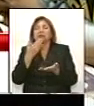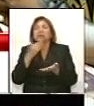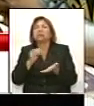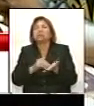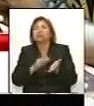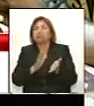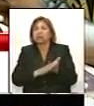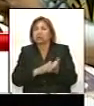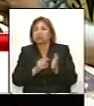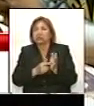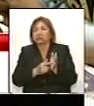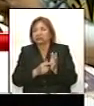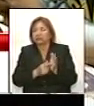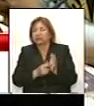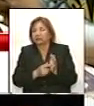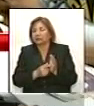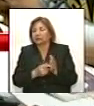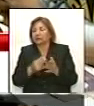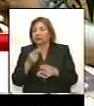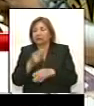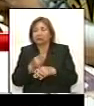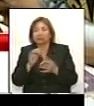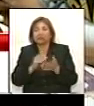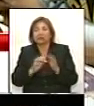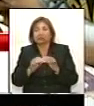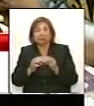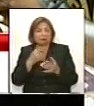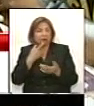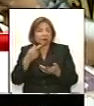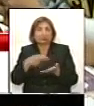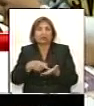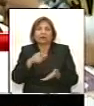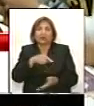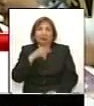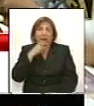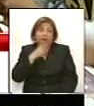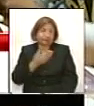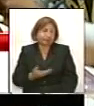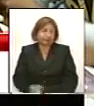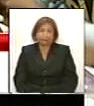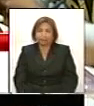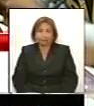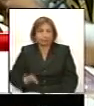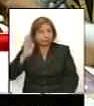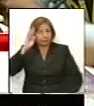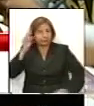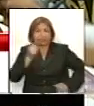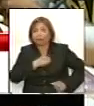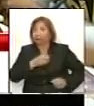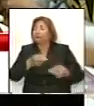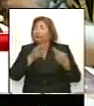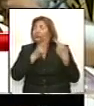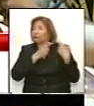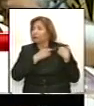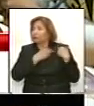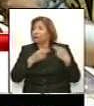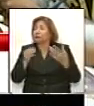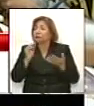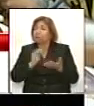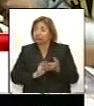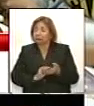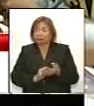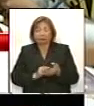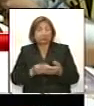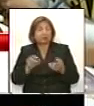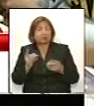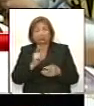podría ser la que les está escribiendo. Eso fue lo que le indicaron a esta chica. Y eso es cargar la responsabilidad de la investigación en quien